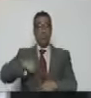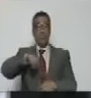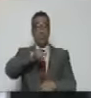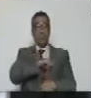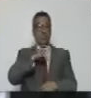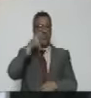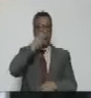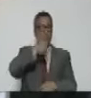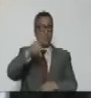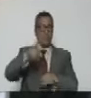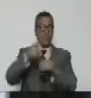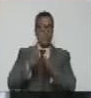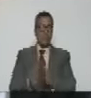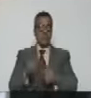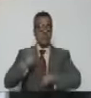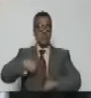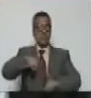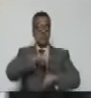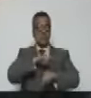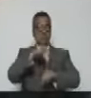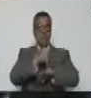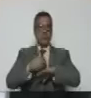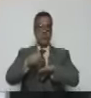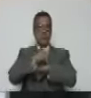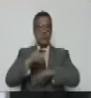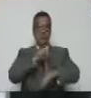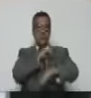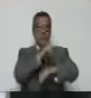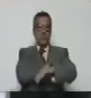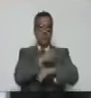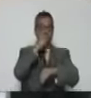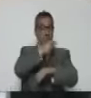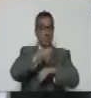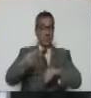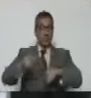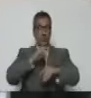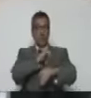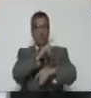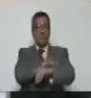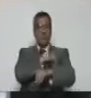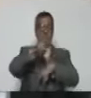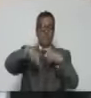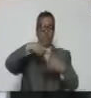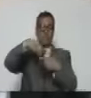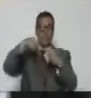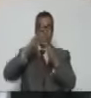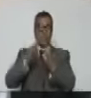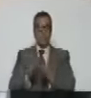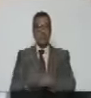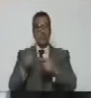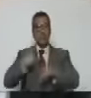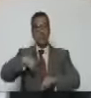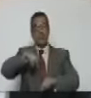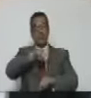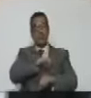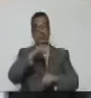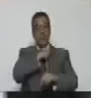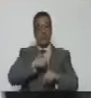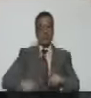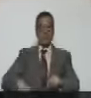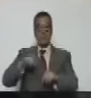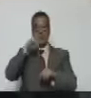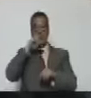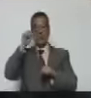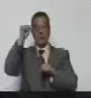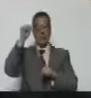pueblo, de nuestro gobierno, de las fuerzas populares, de las fuerzas revolucionarias y de nuestro presidente